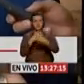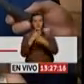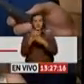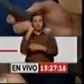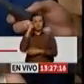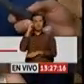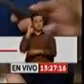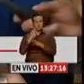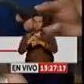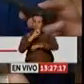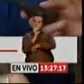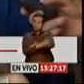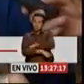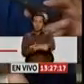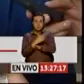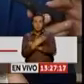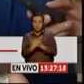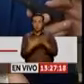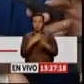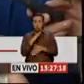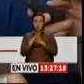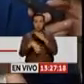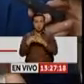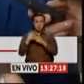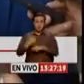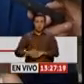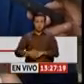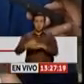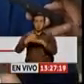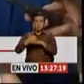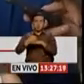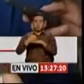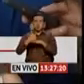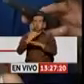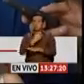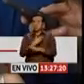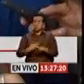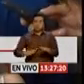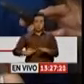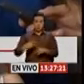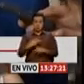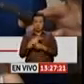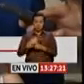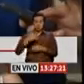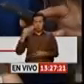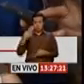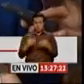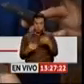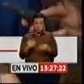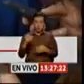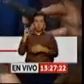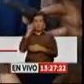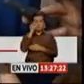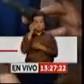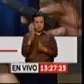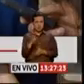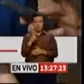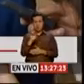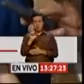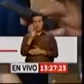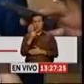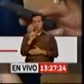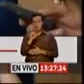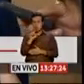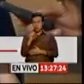ecuatoriano en nombre de todas las autoridades incluido el presidente del consejo de la judicatura el fiscal galo chiriboga y el